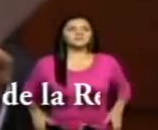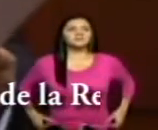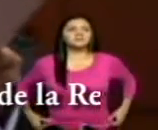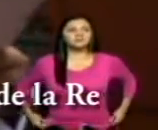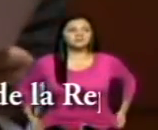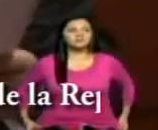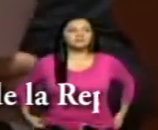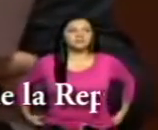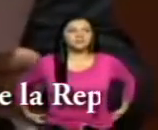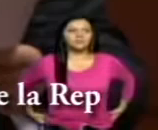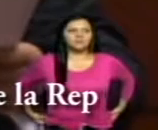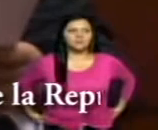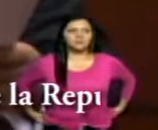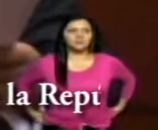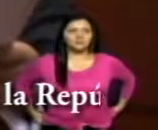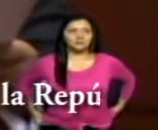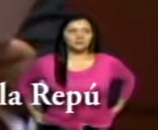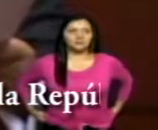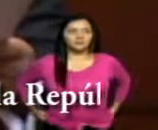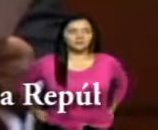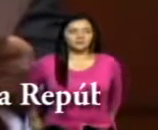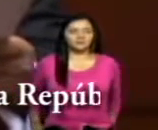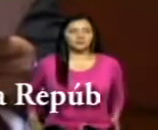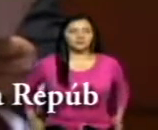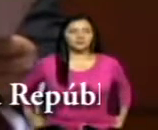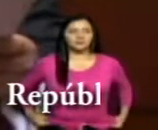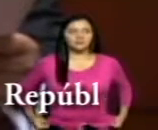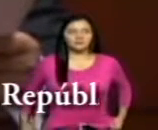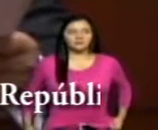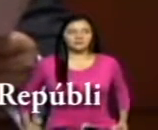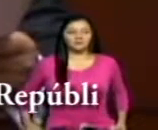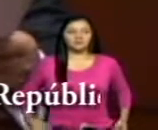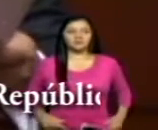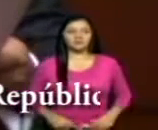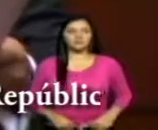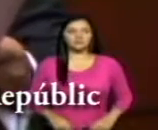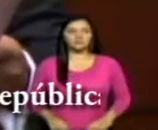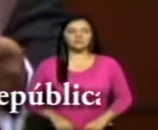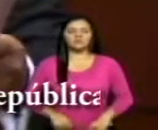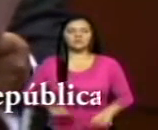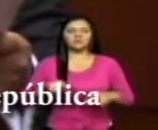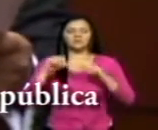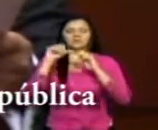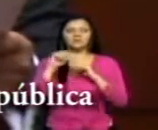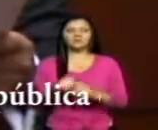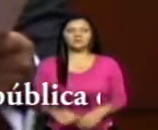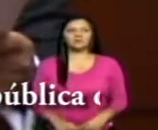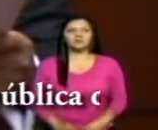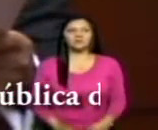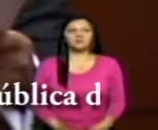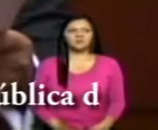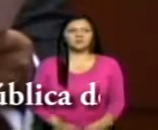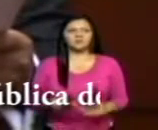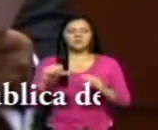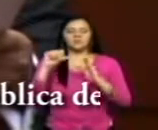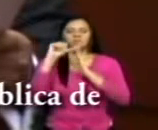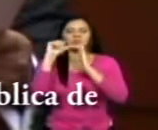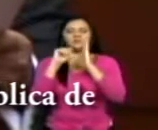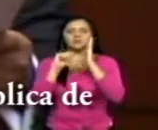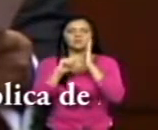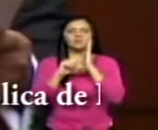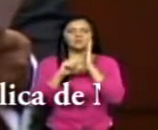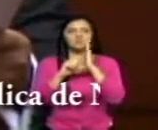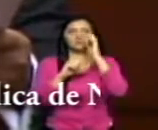Artículo 118, inciso 7. Corresponde al presidente de la República dirigir mensaje al Congreso en cualquier época